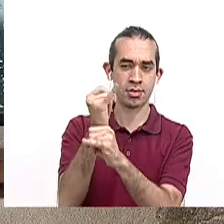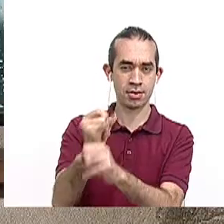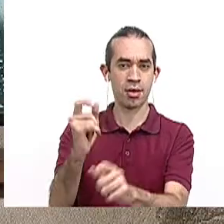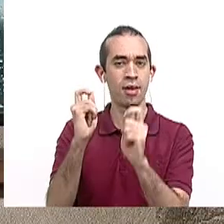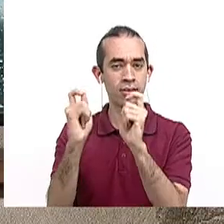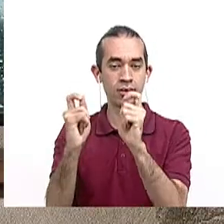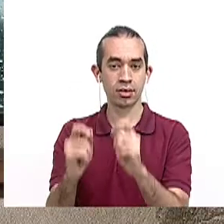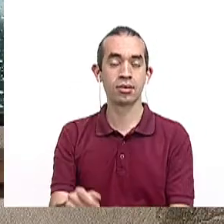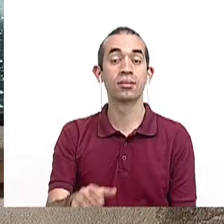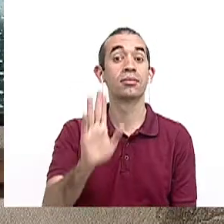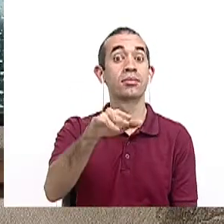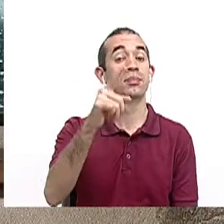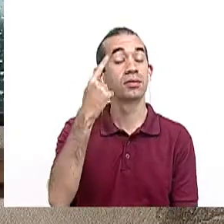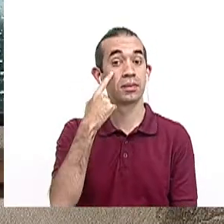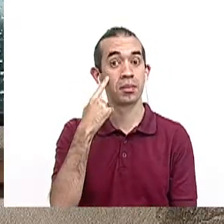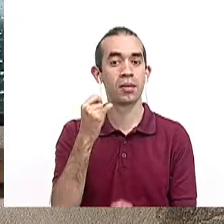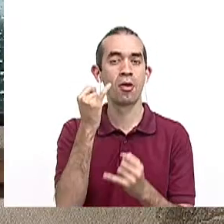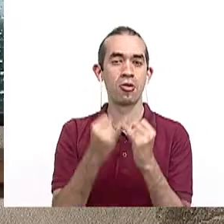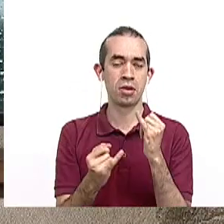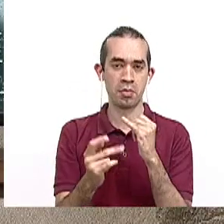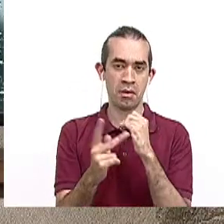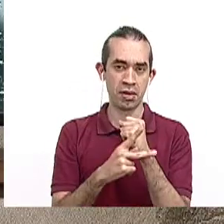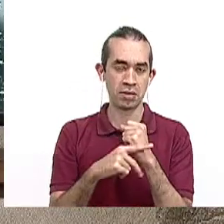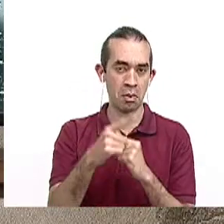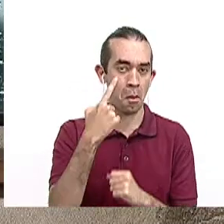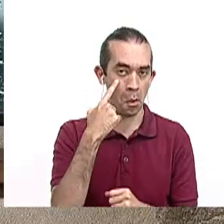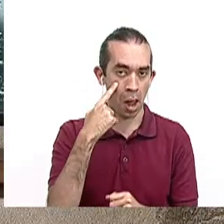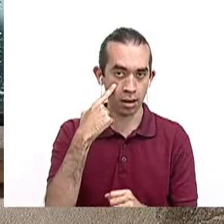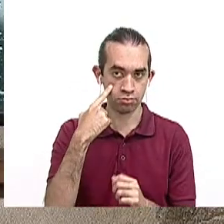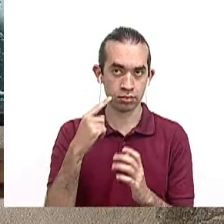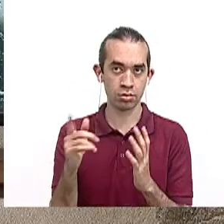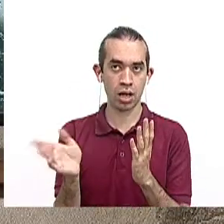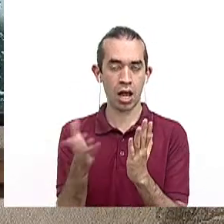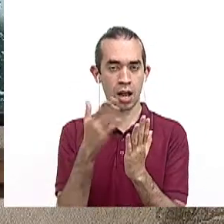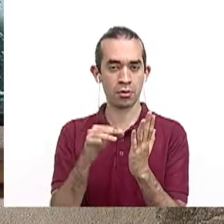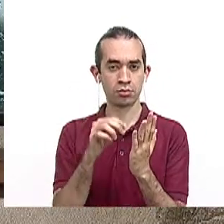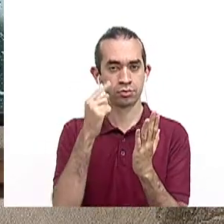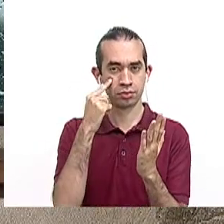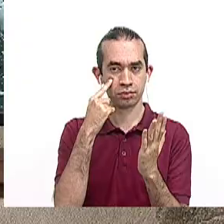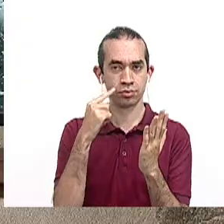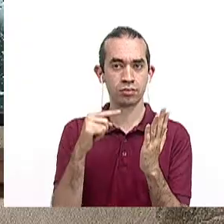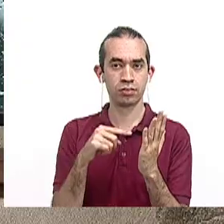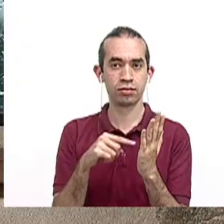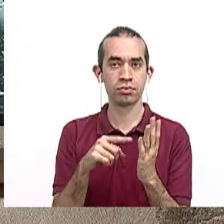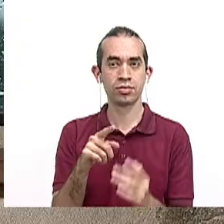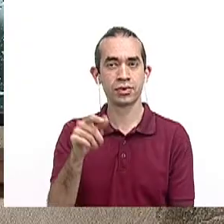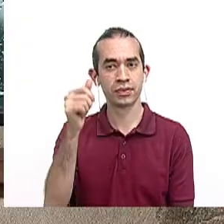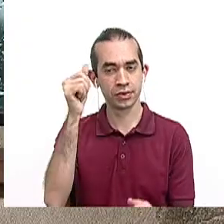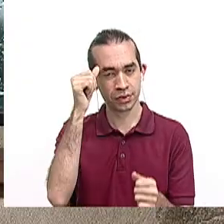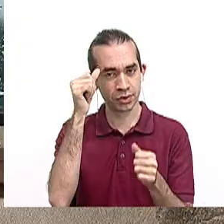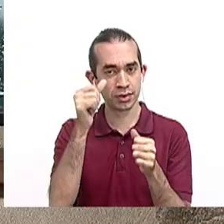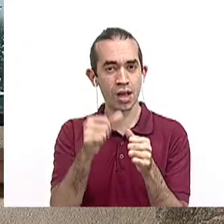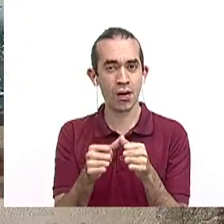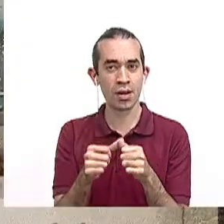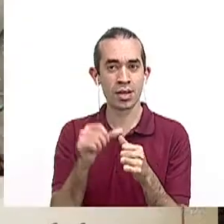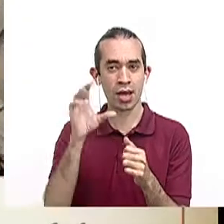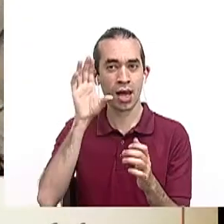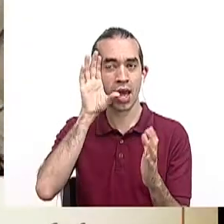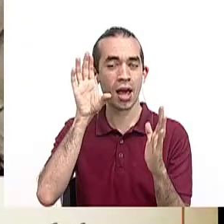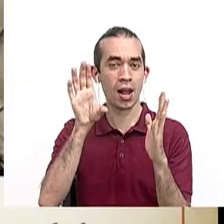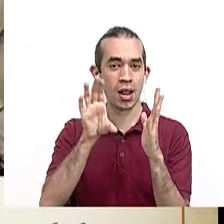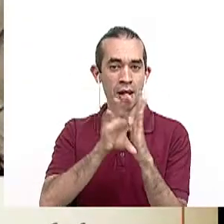educativa. La última vez, si me permiten, les voy a mostrar en el álbum donde habíamos quedado. ¿Sí? Recuerden que estamos viendo el álbum en esta